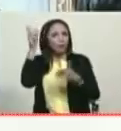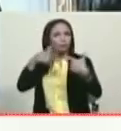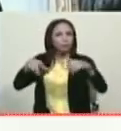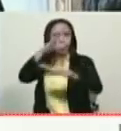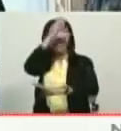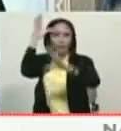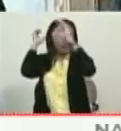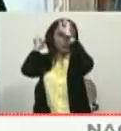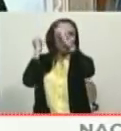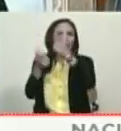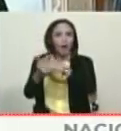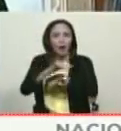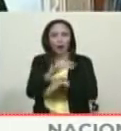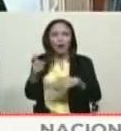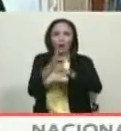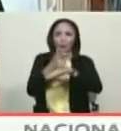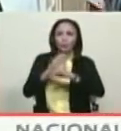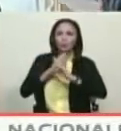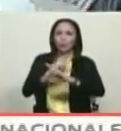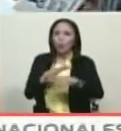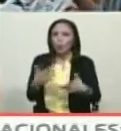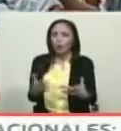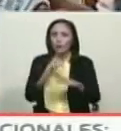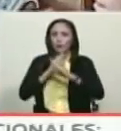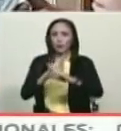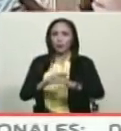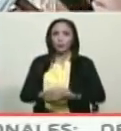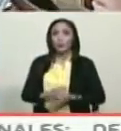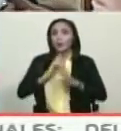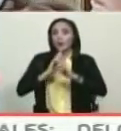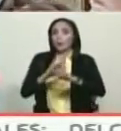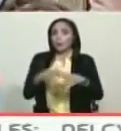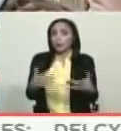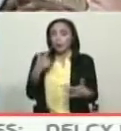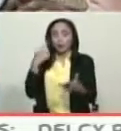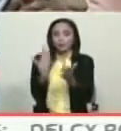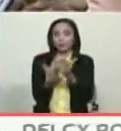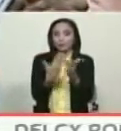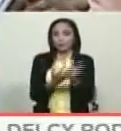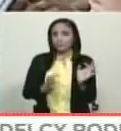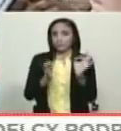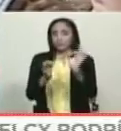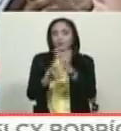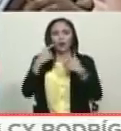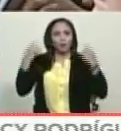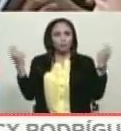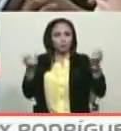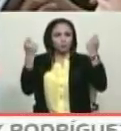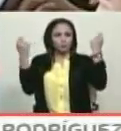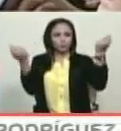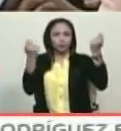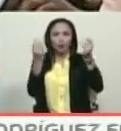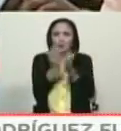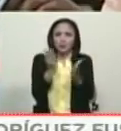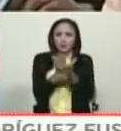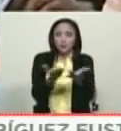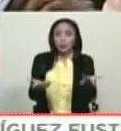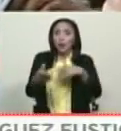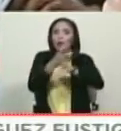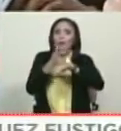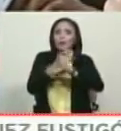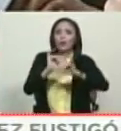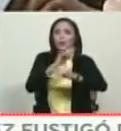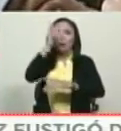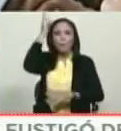respuesta del país del gobierno bolivariano bueno la respuesta ha sido muy contundente de protesta el gobierno de perú no